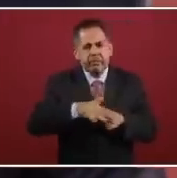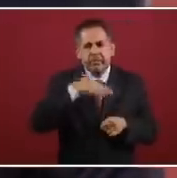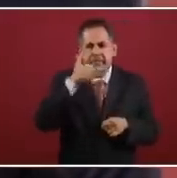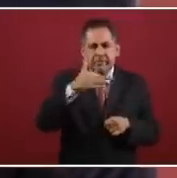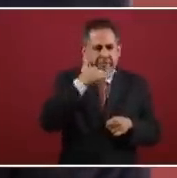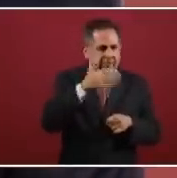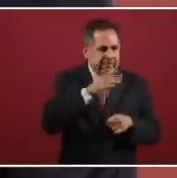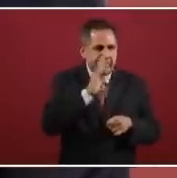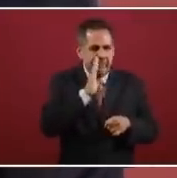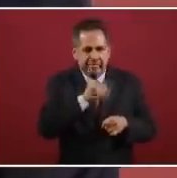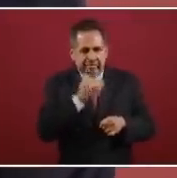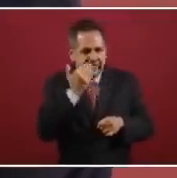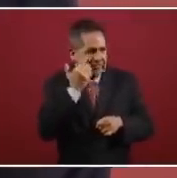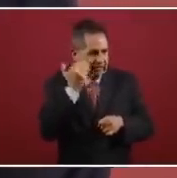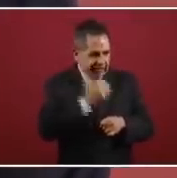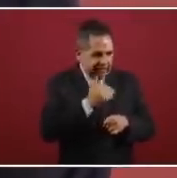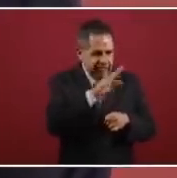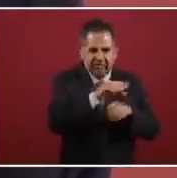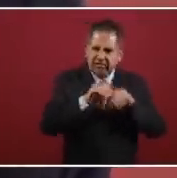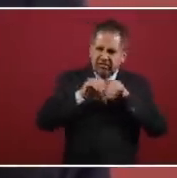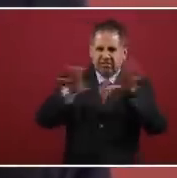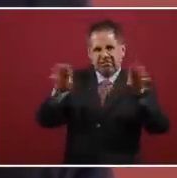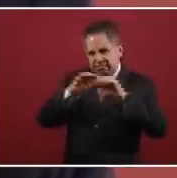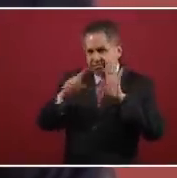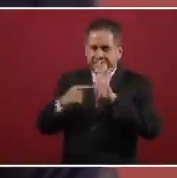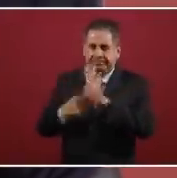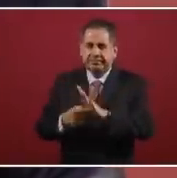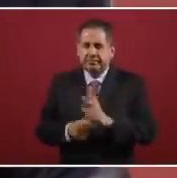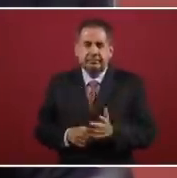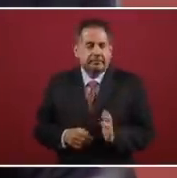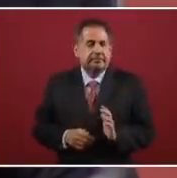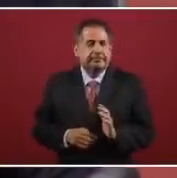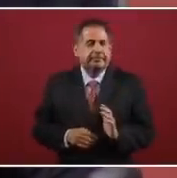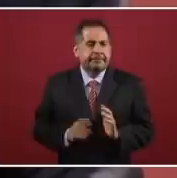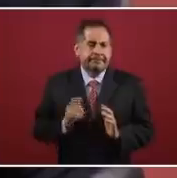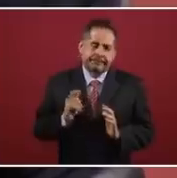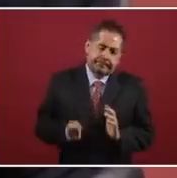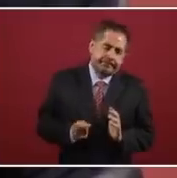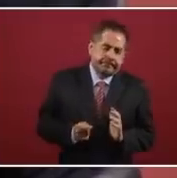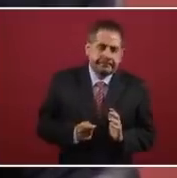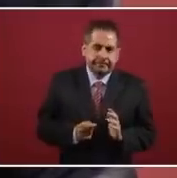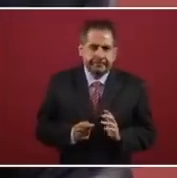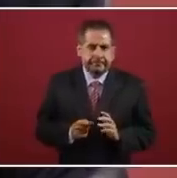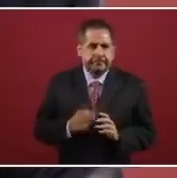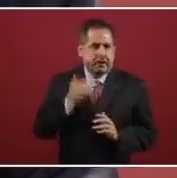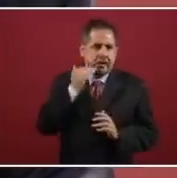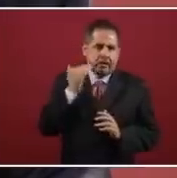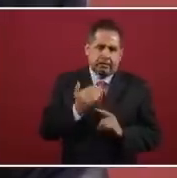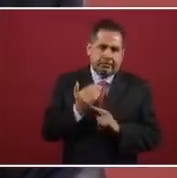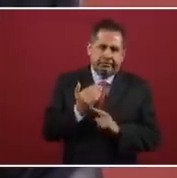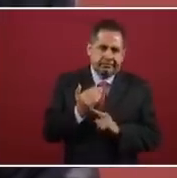esas irregularidades, por llamarlo de manera